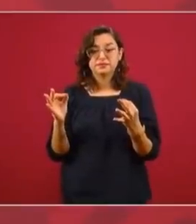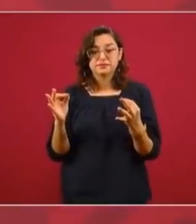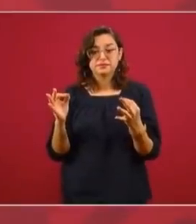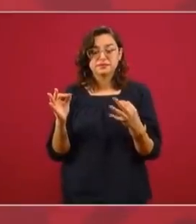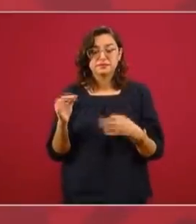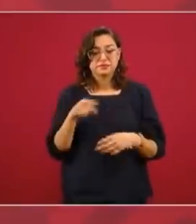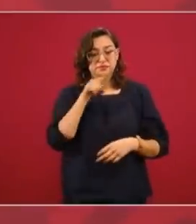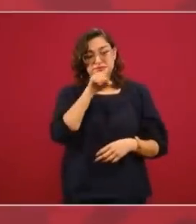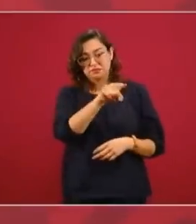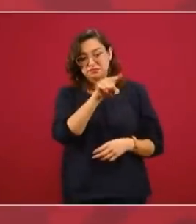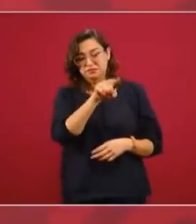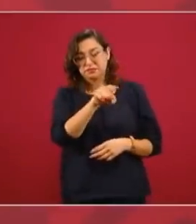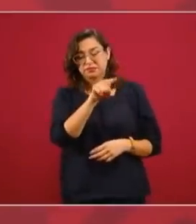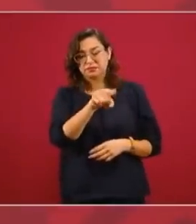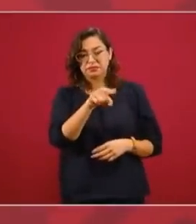presuntos